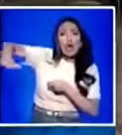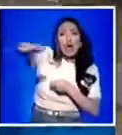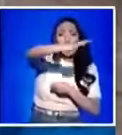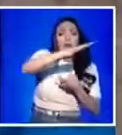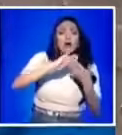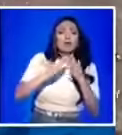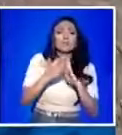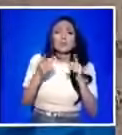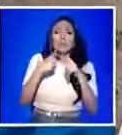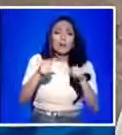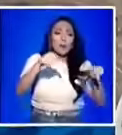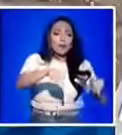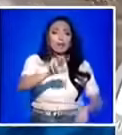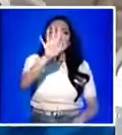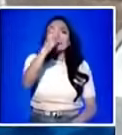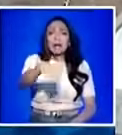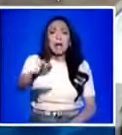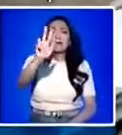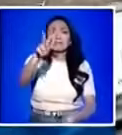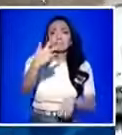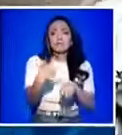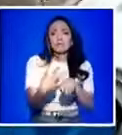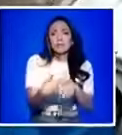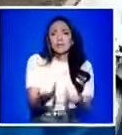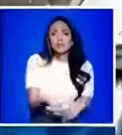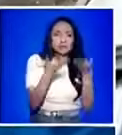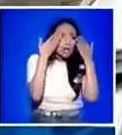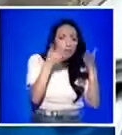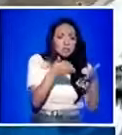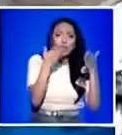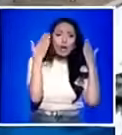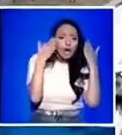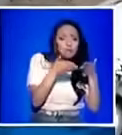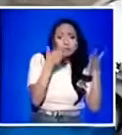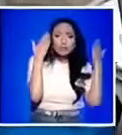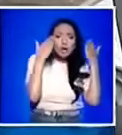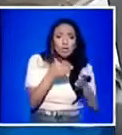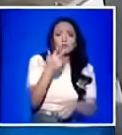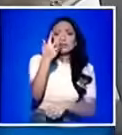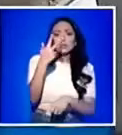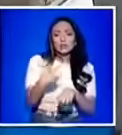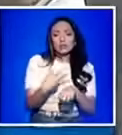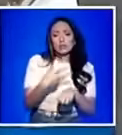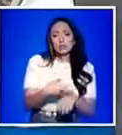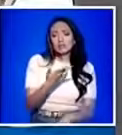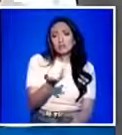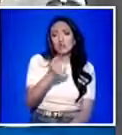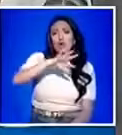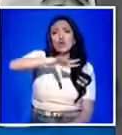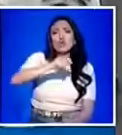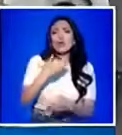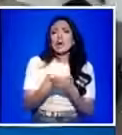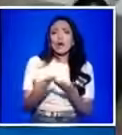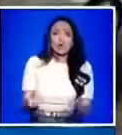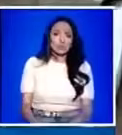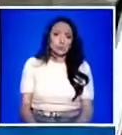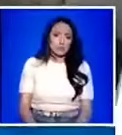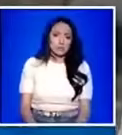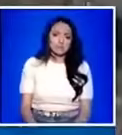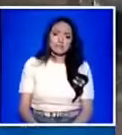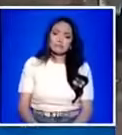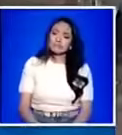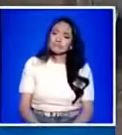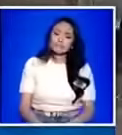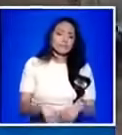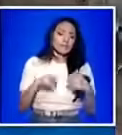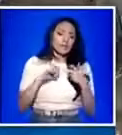de los parques, y si es que hay sustracciones, roban conductores, roban equipos y luminarias, realmente